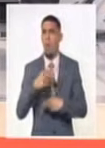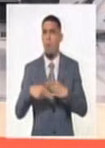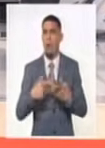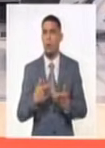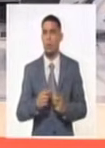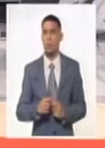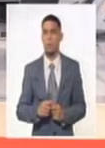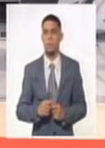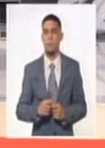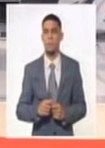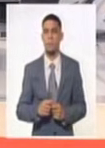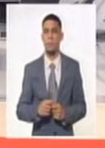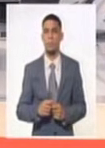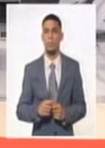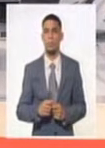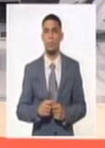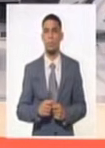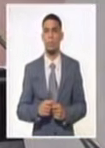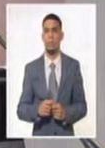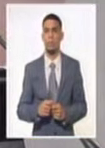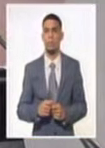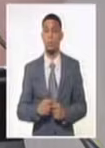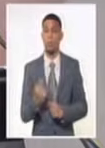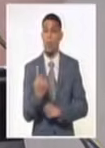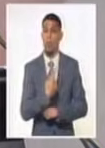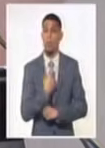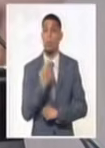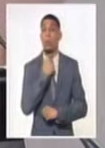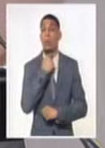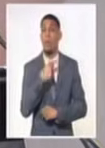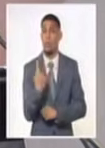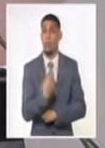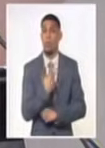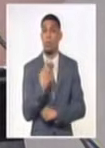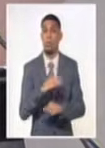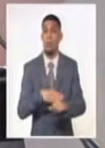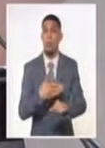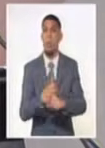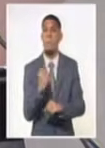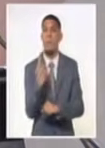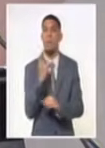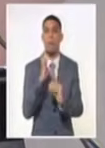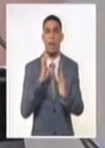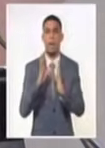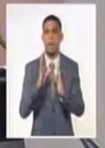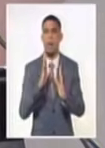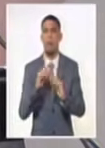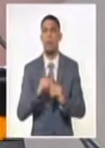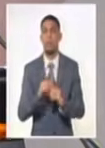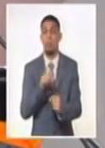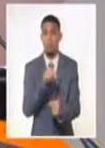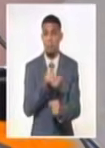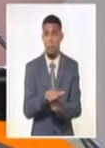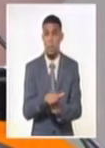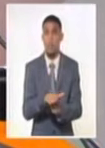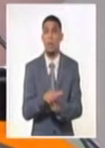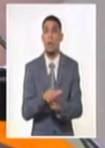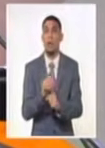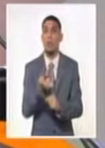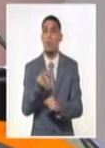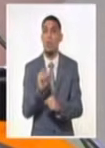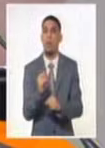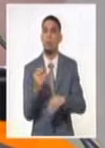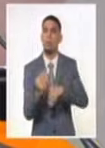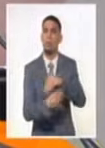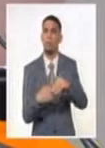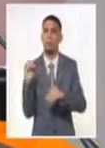consecuencia? Efectivamente, Randy, nosotros, luego de esta primera etapa, una etapa inicial de reordenamiento, de escuchar las